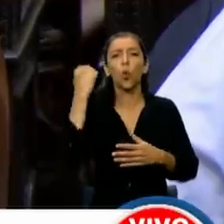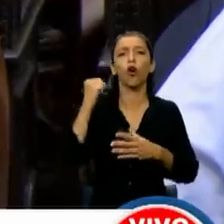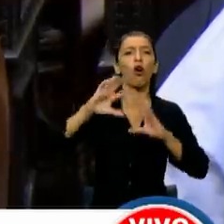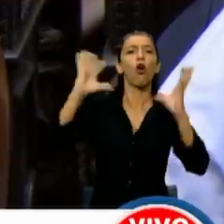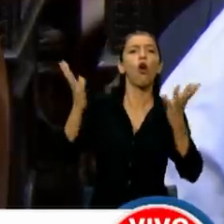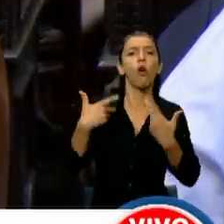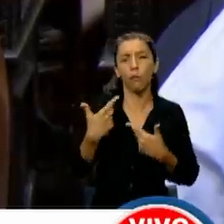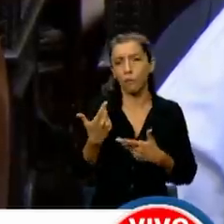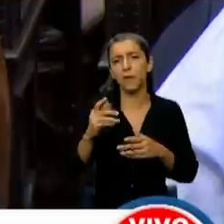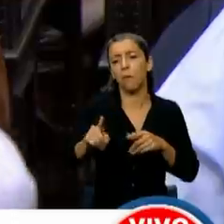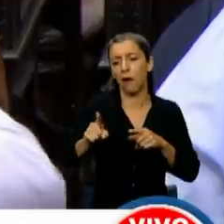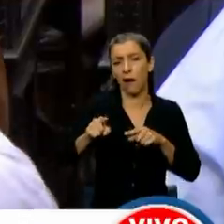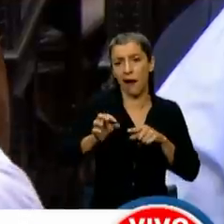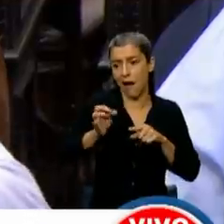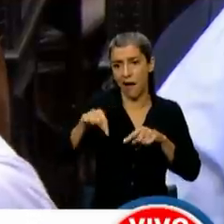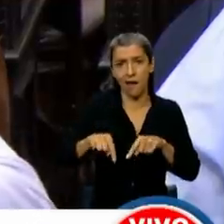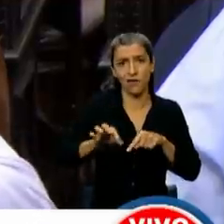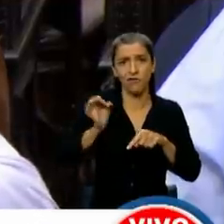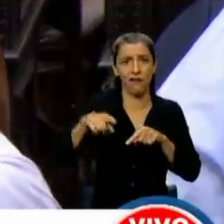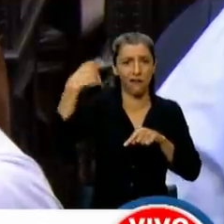el 2021 y para el 2022